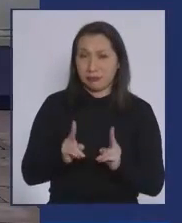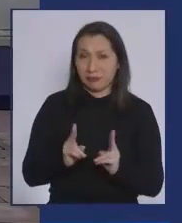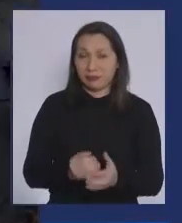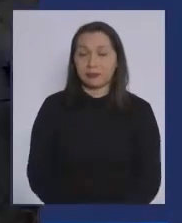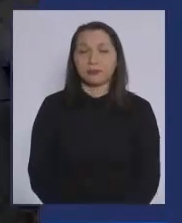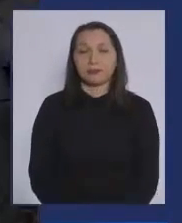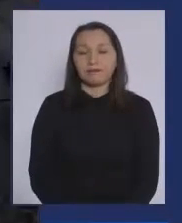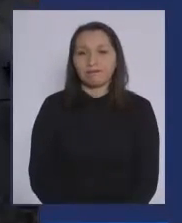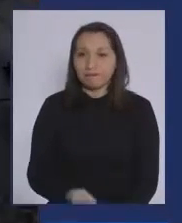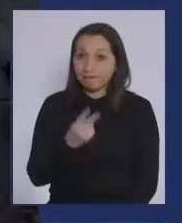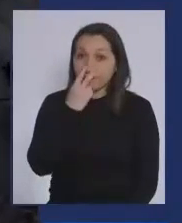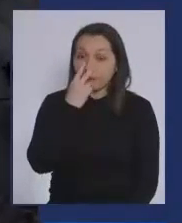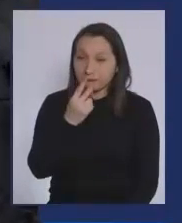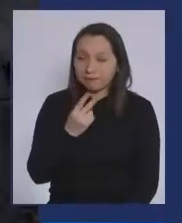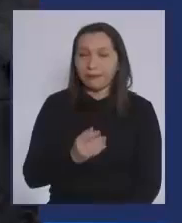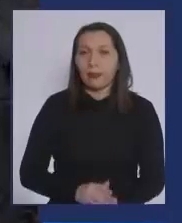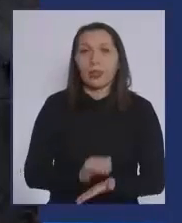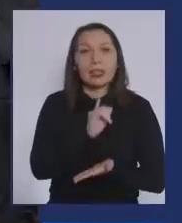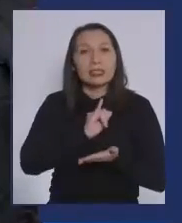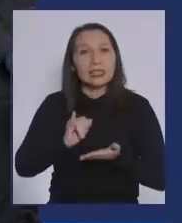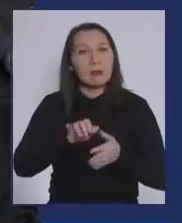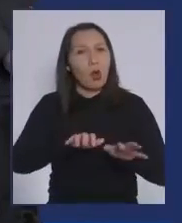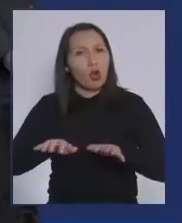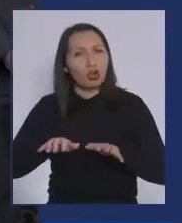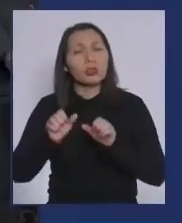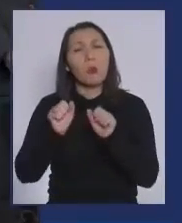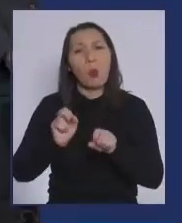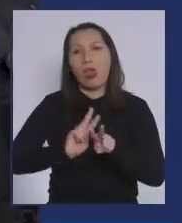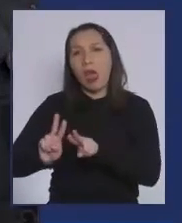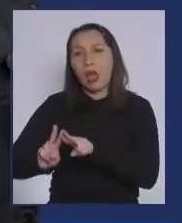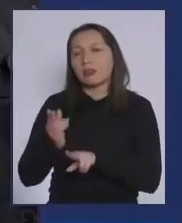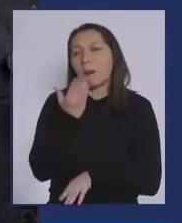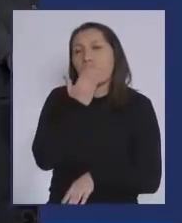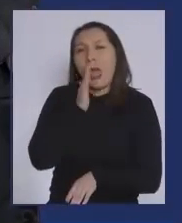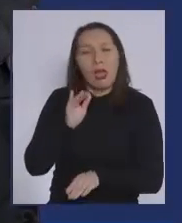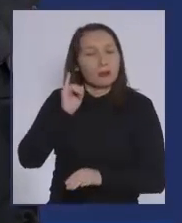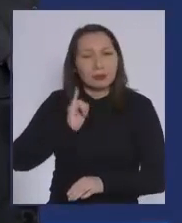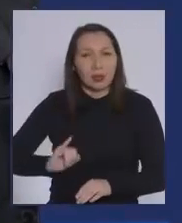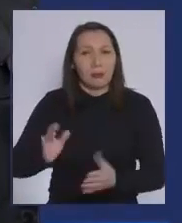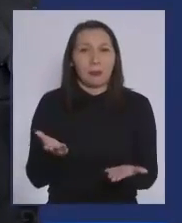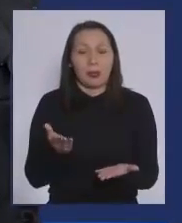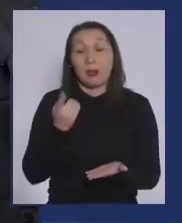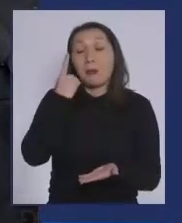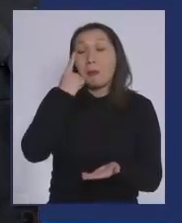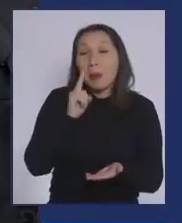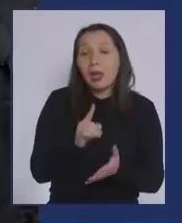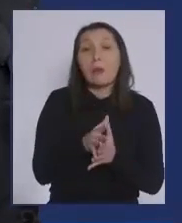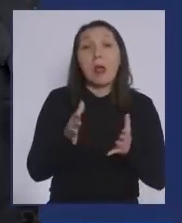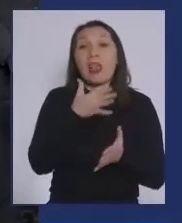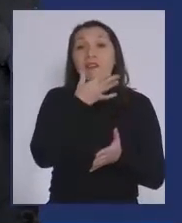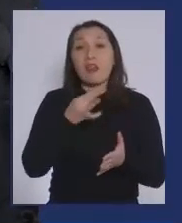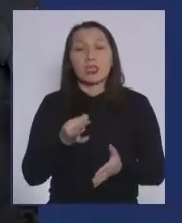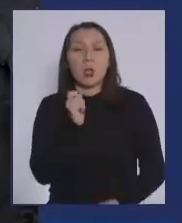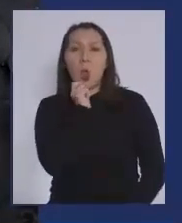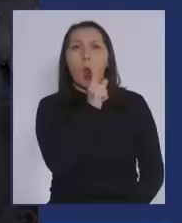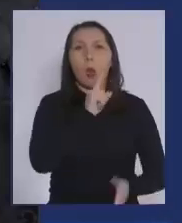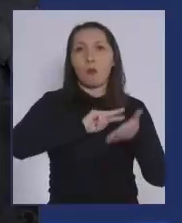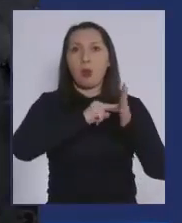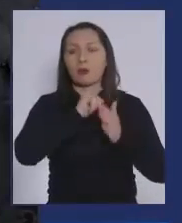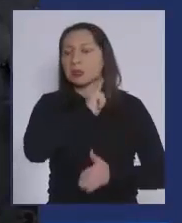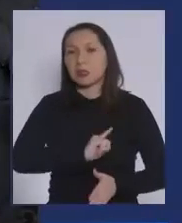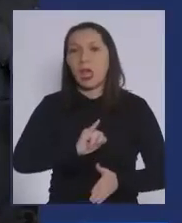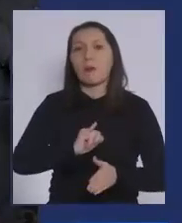miren siempre las cosas se pueden hacer mejor pero siempre es más fácil denunciar un problema